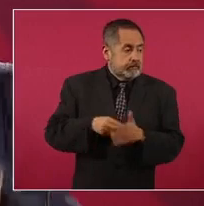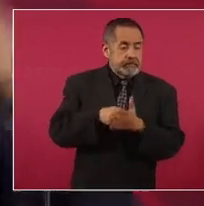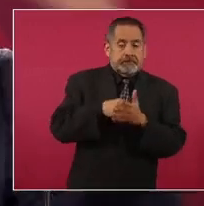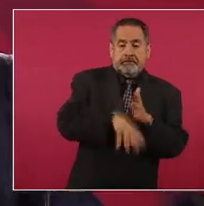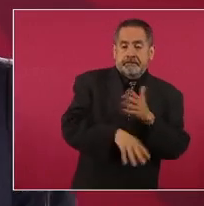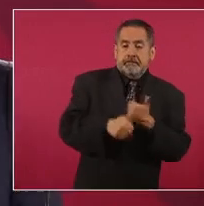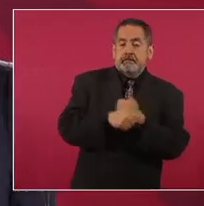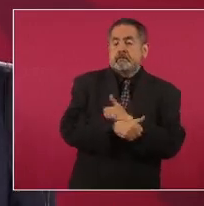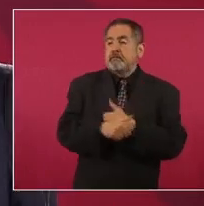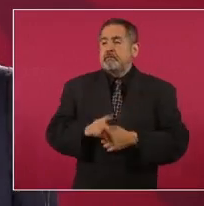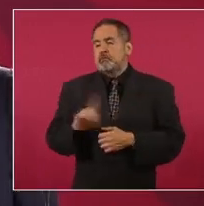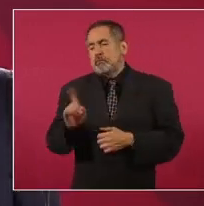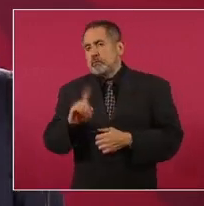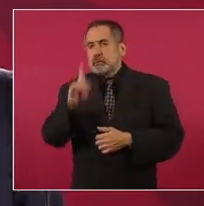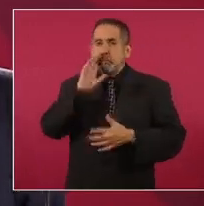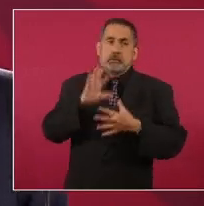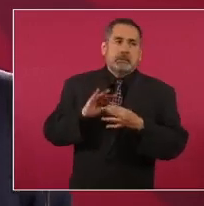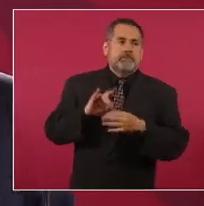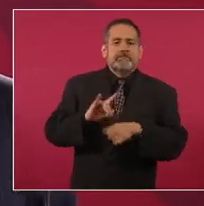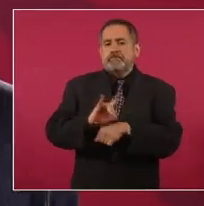y por fabricar